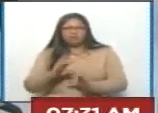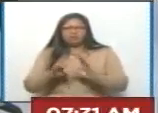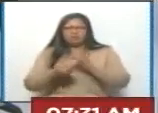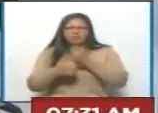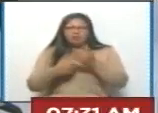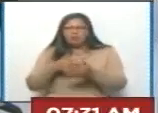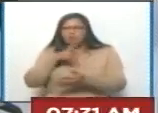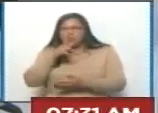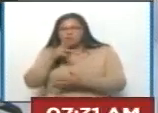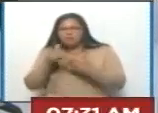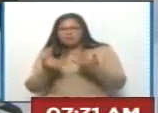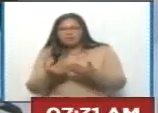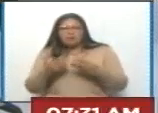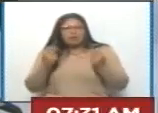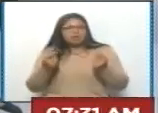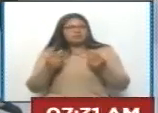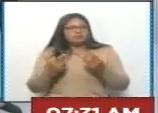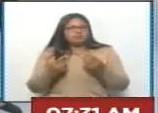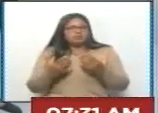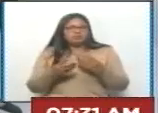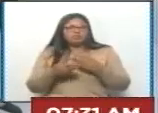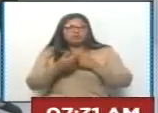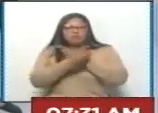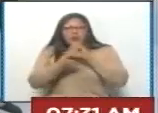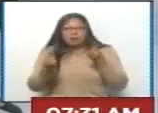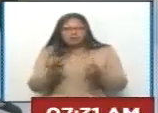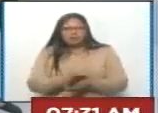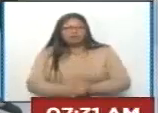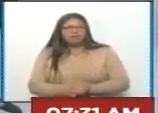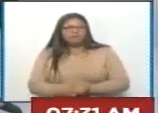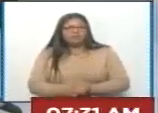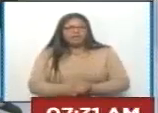brutal como el de Acción Democrática con Betancourt, y